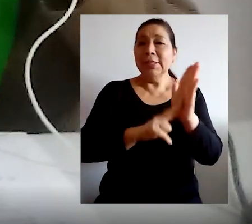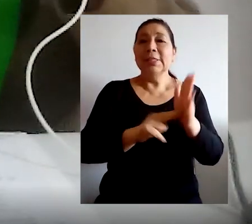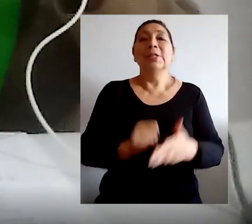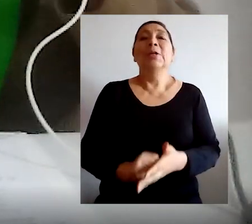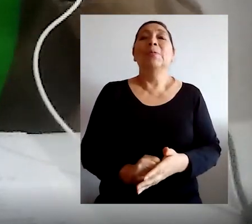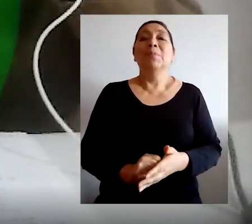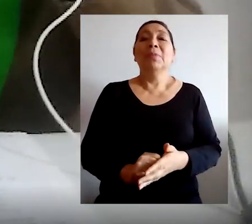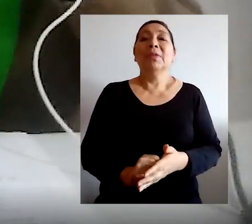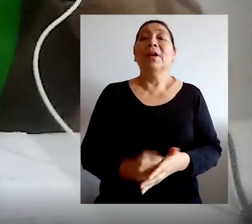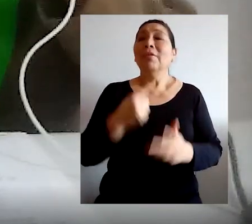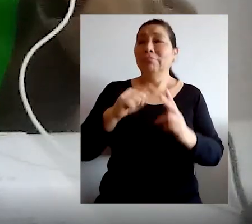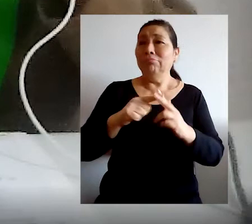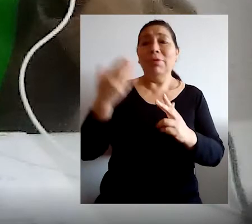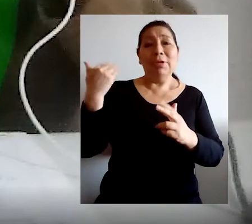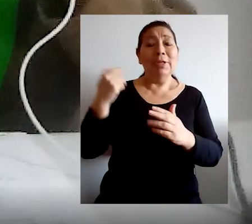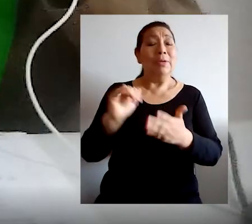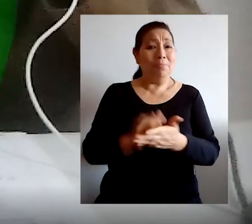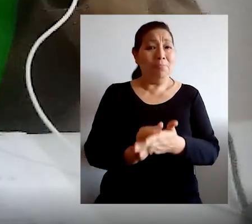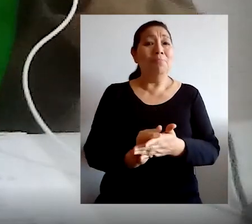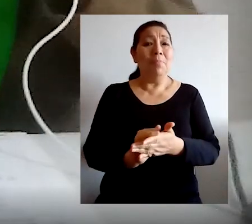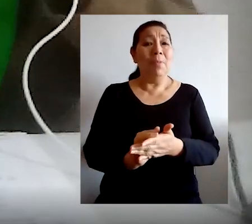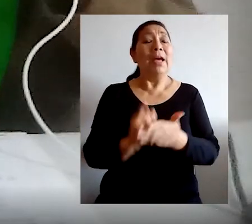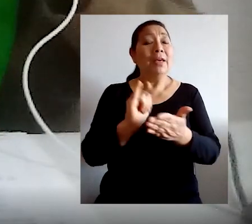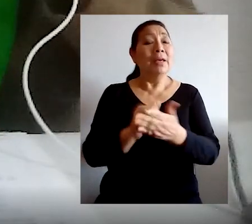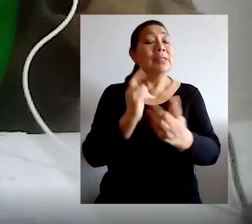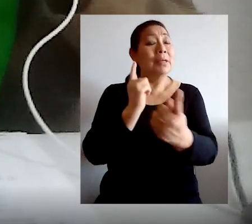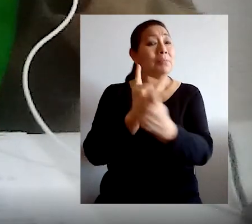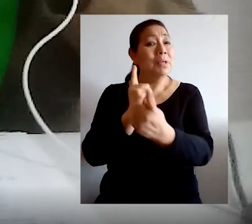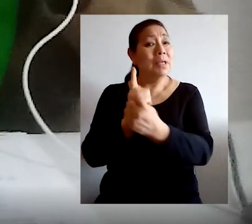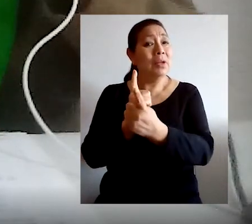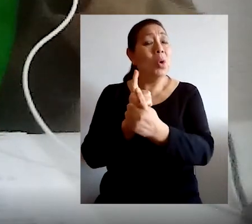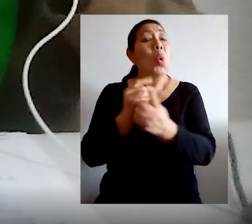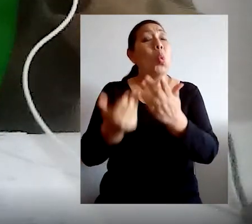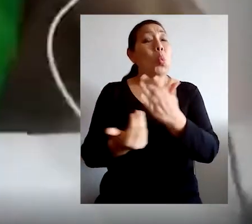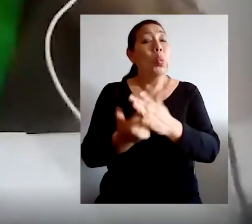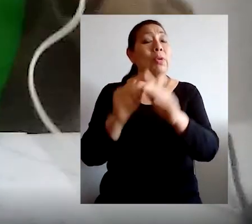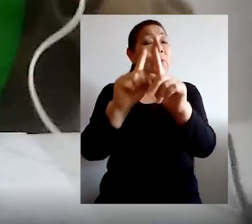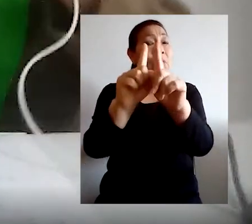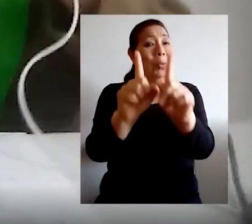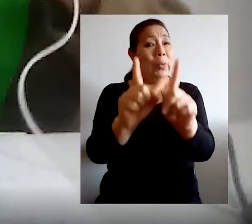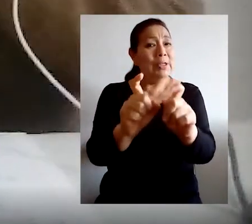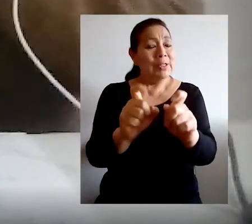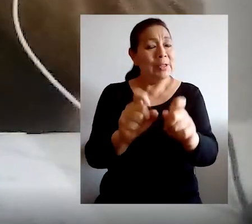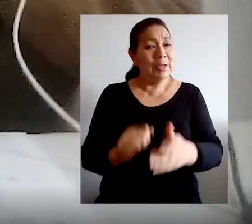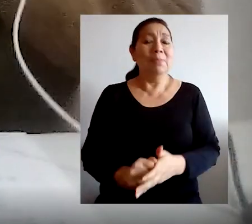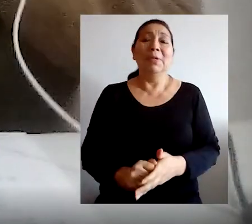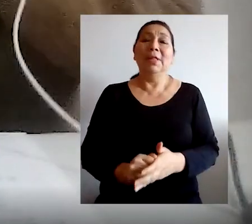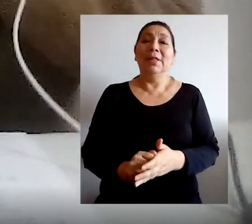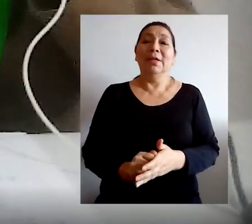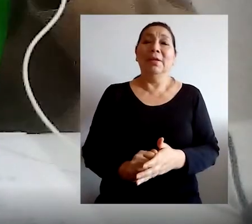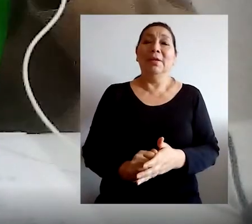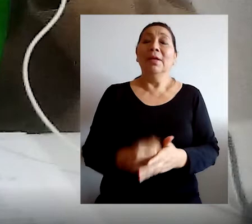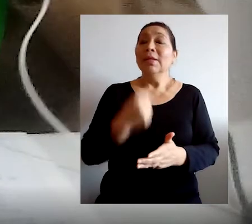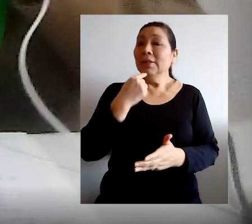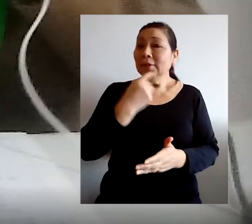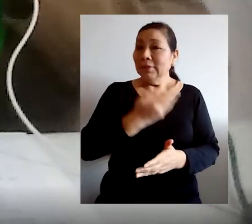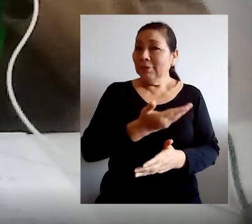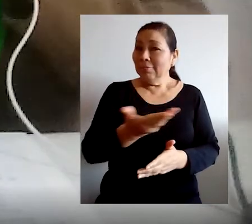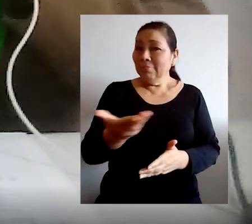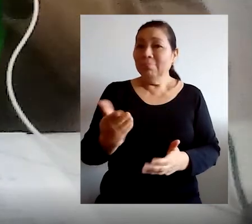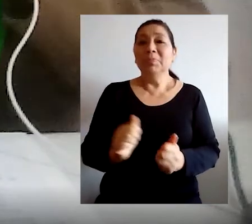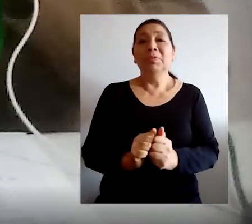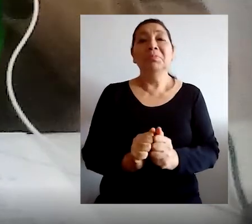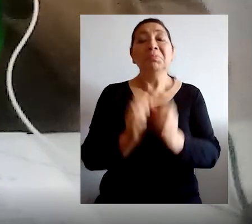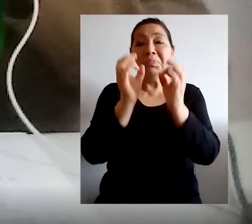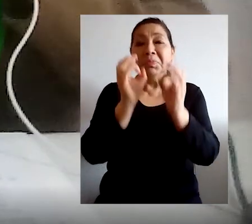resolución. Es recién en este acto, señores magistrados, que se vienen a realizar nuevos cuestionamientos. En dicho sentido, señores